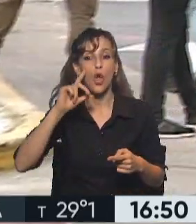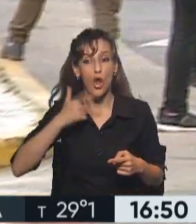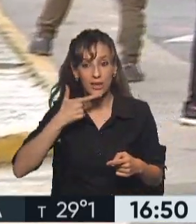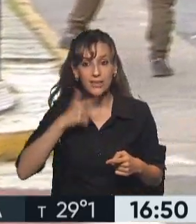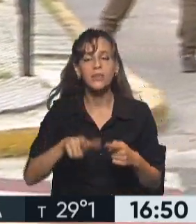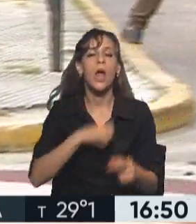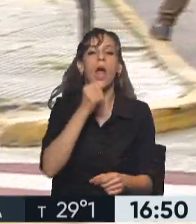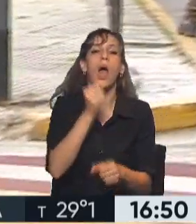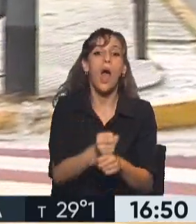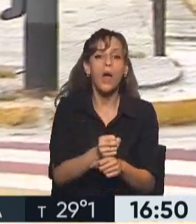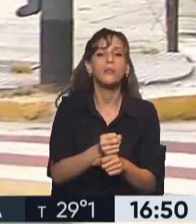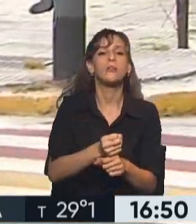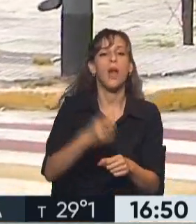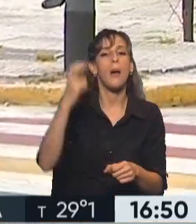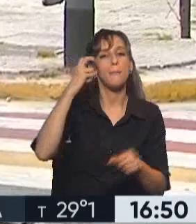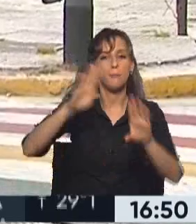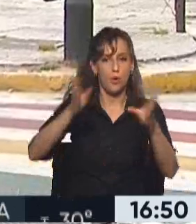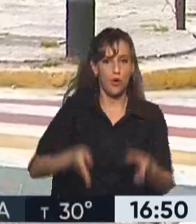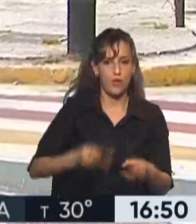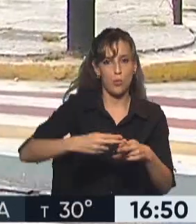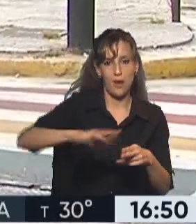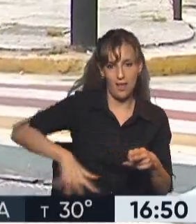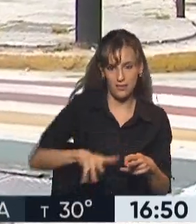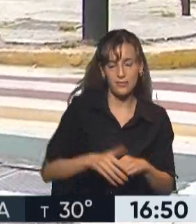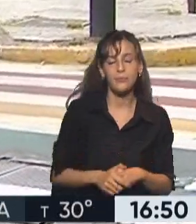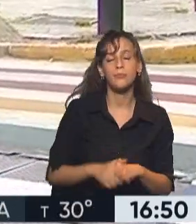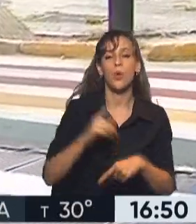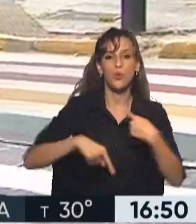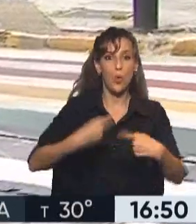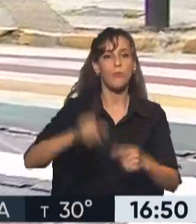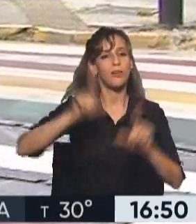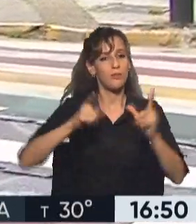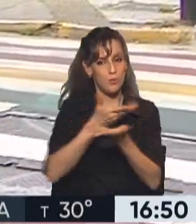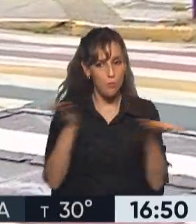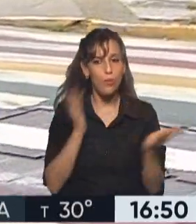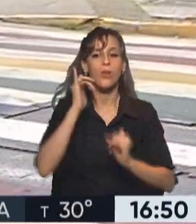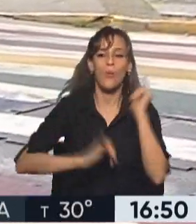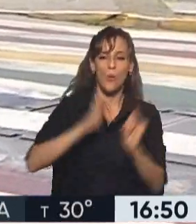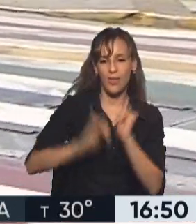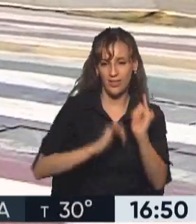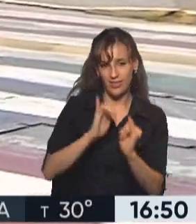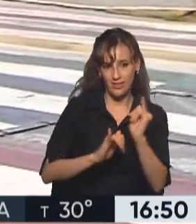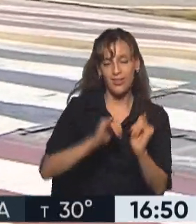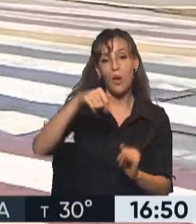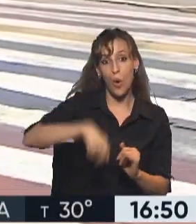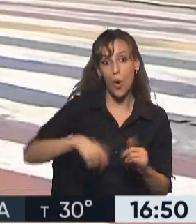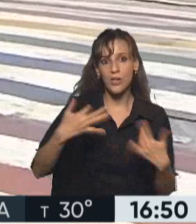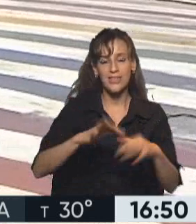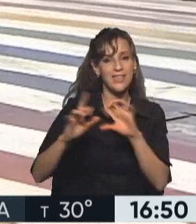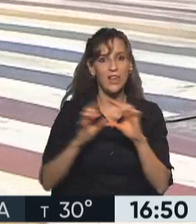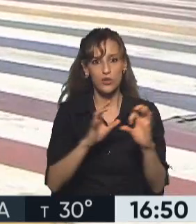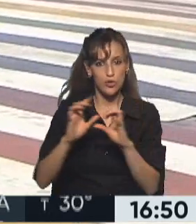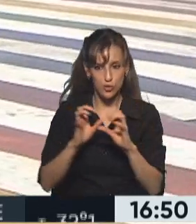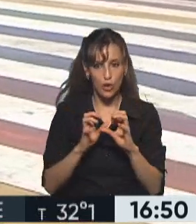el corazón de la Plaza del Congreso. Seguimos entonces en la televisión pública informando el minuto a minuto de esta maratónica sesión, como